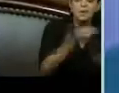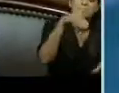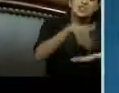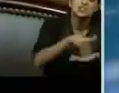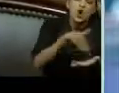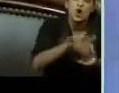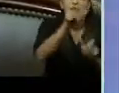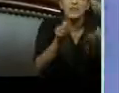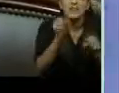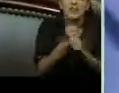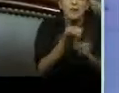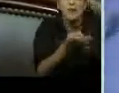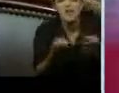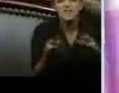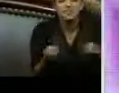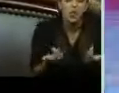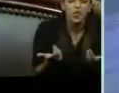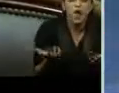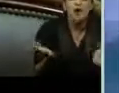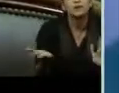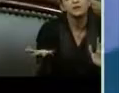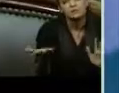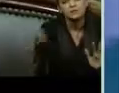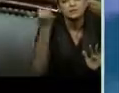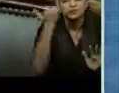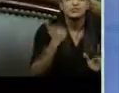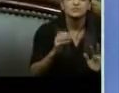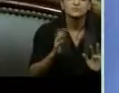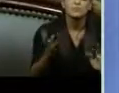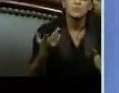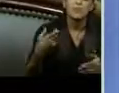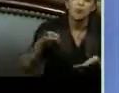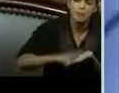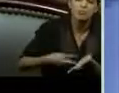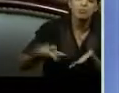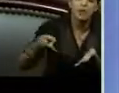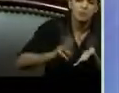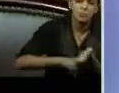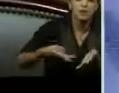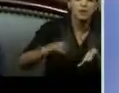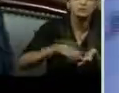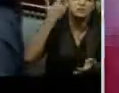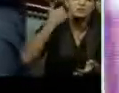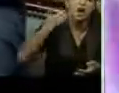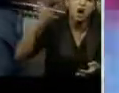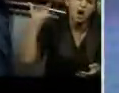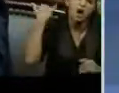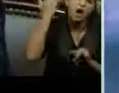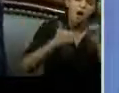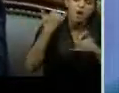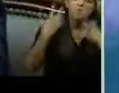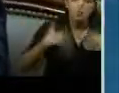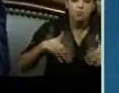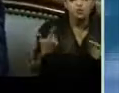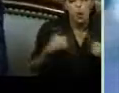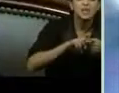este tratamiento fallido, ¿cuáles son los pasos a seguir? ¿Qué se espera? ¿Hay que cambiarle algo? ¿Hay un pedido por parte de los diputados Juntos